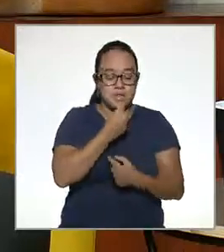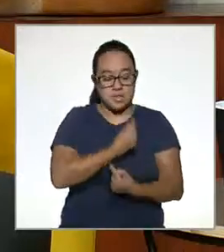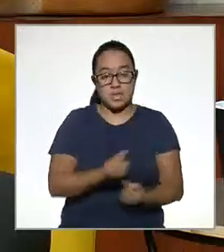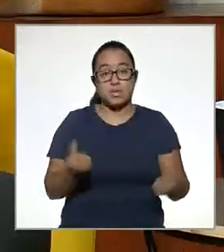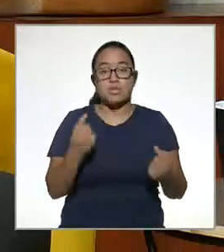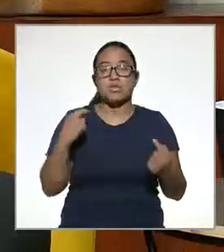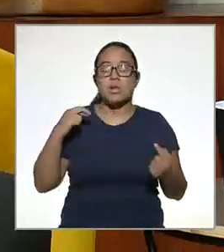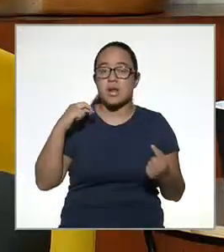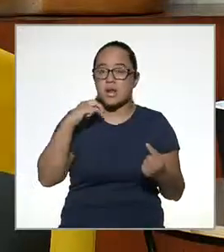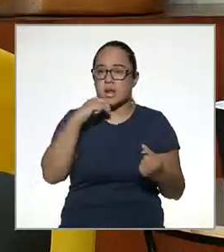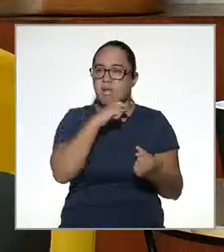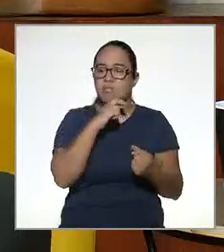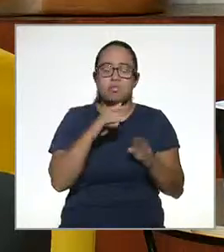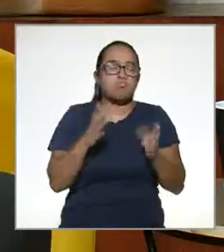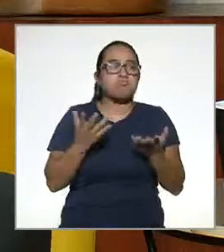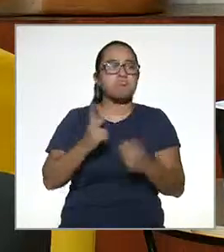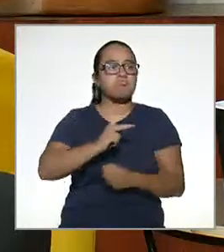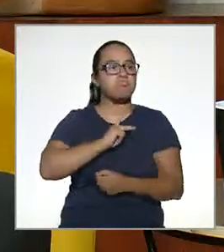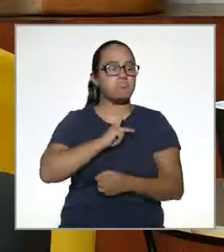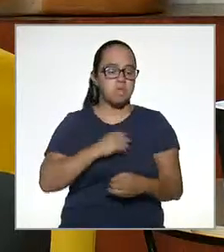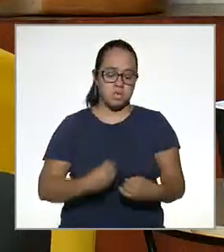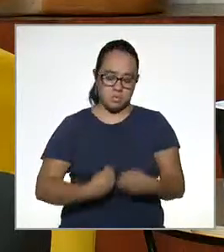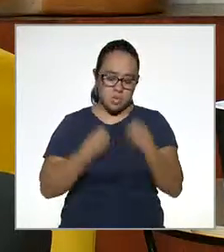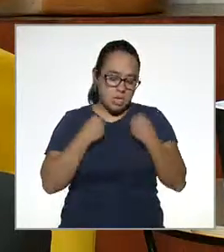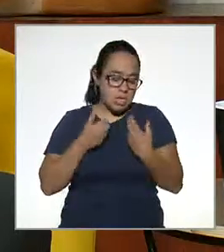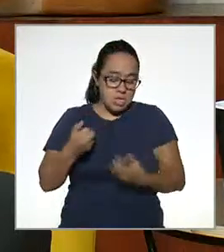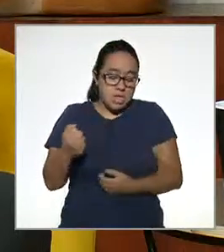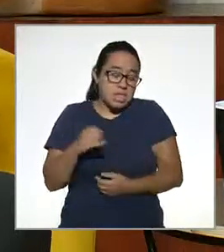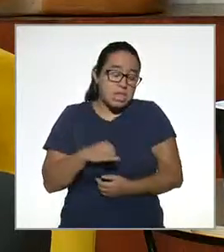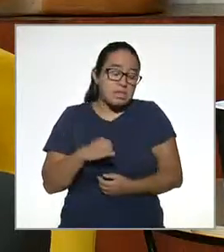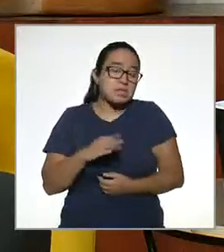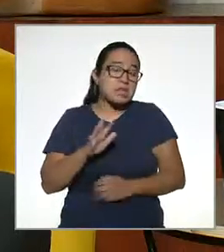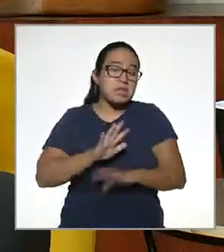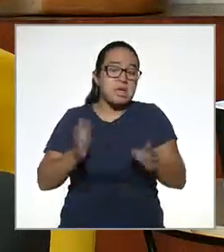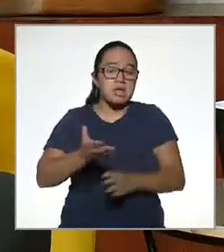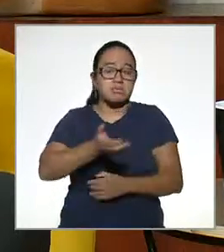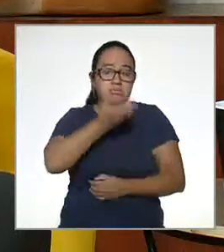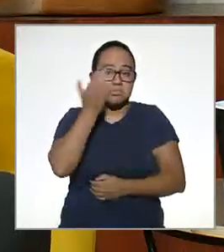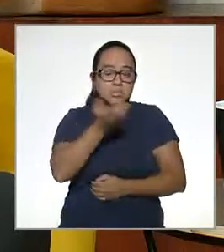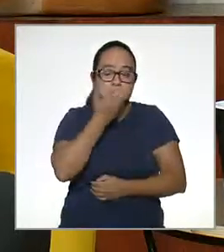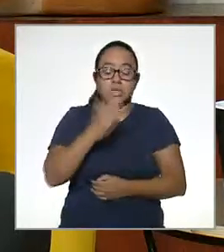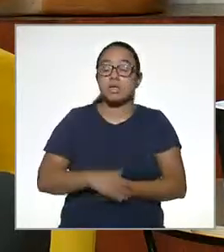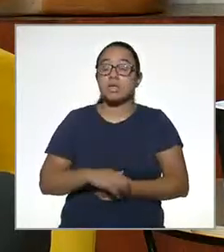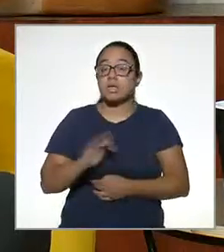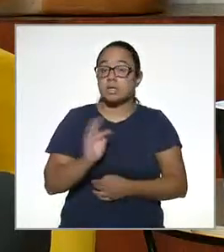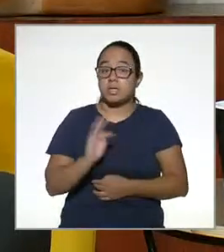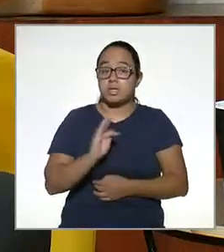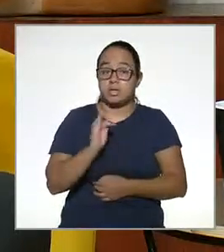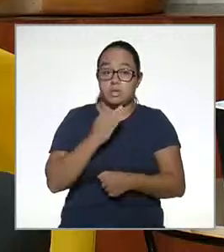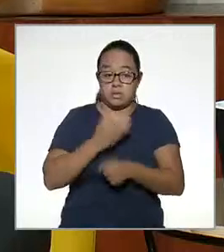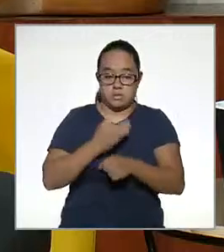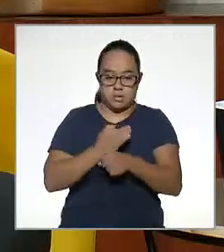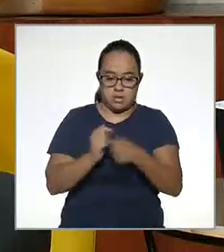integrado como parte ya de su día a día, entonces creo que uno de los problemas quizás más,